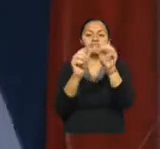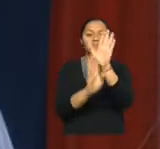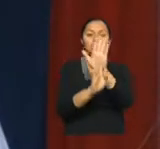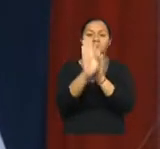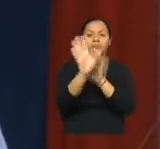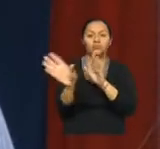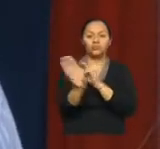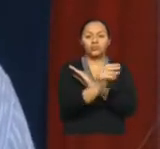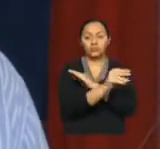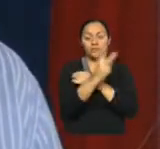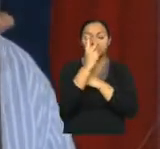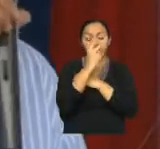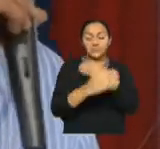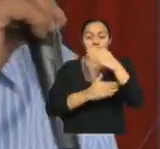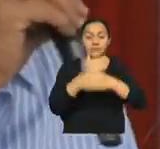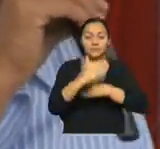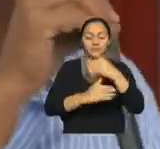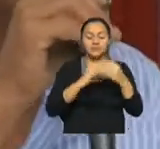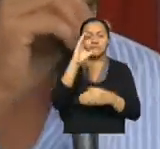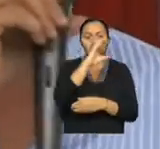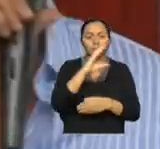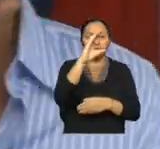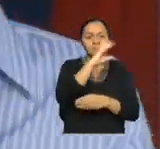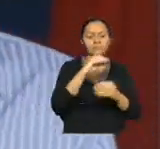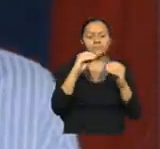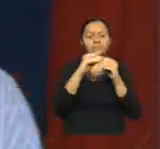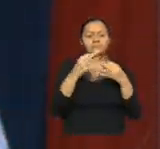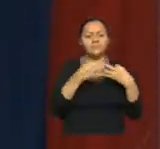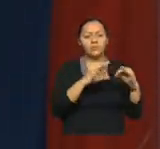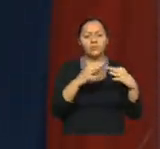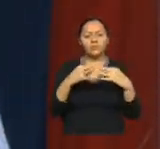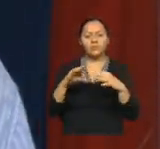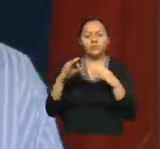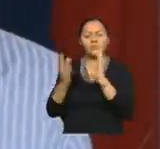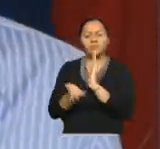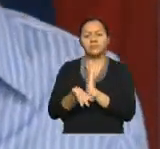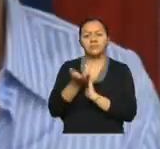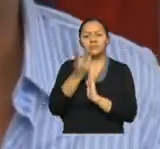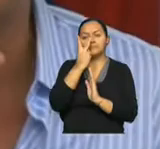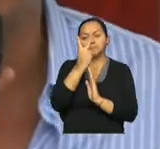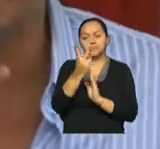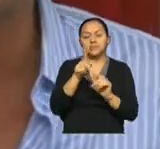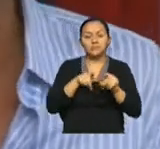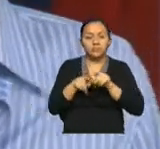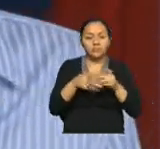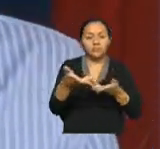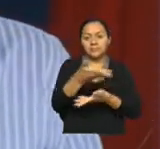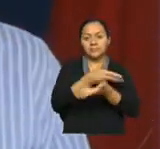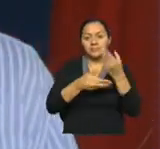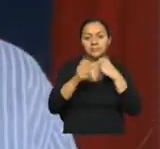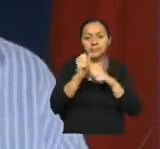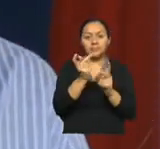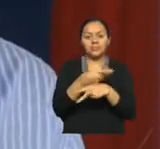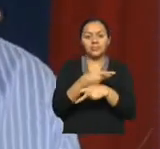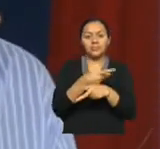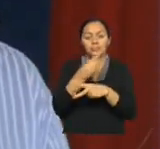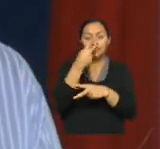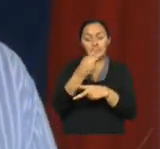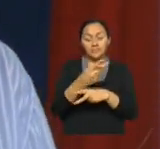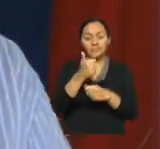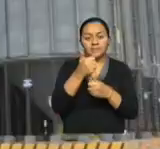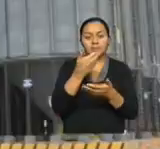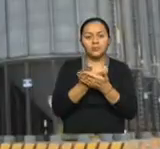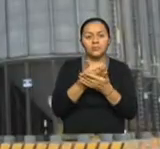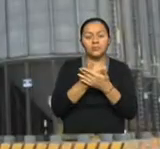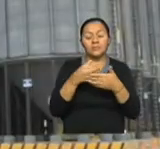ustedes y seguiremos buscando más formas de aumentar competitividad en una economía